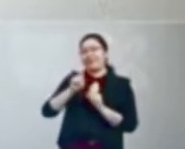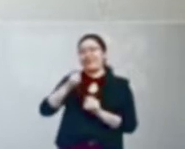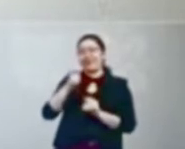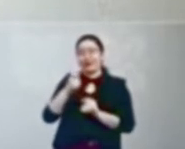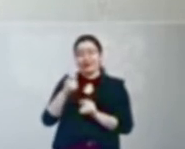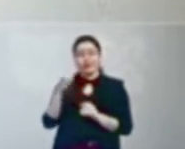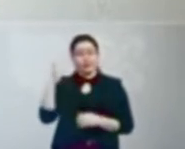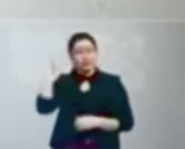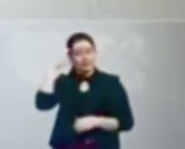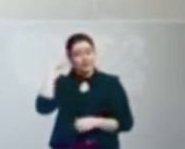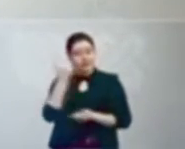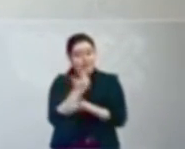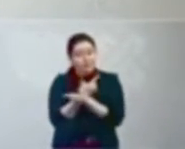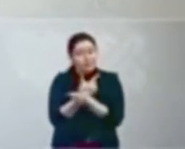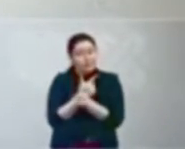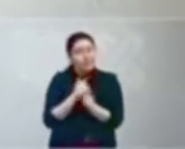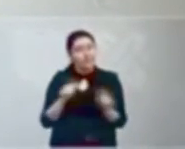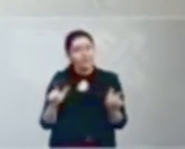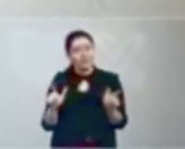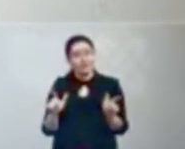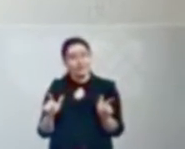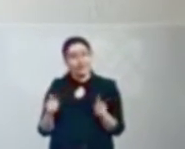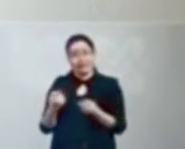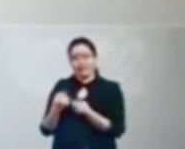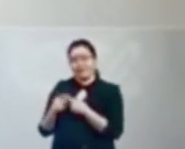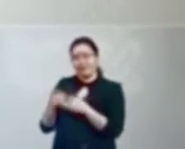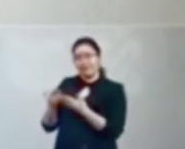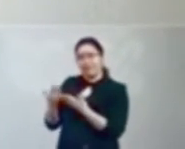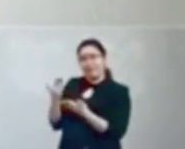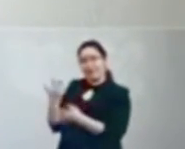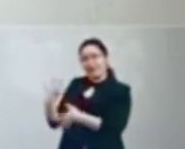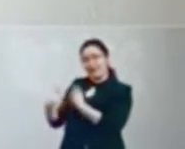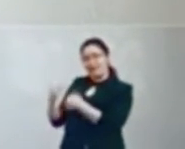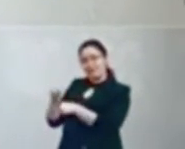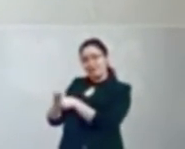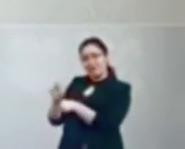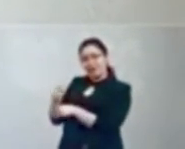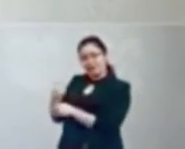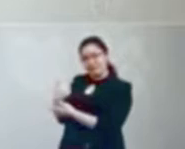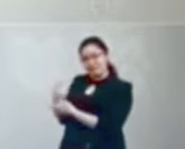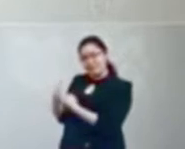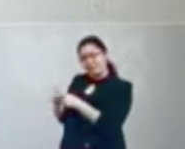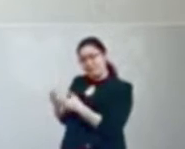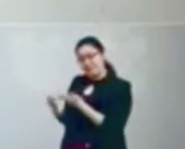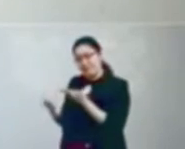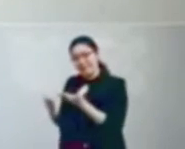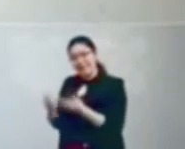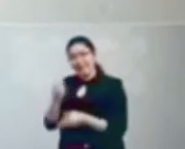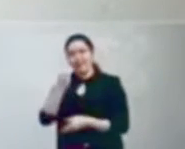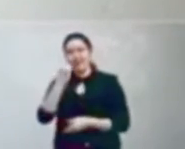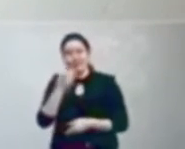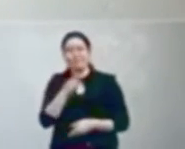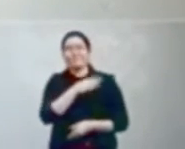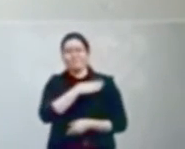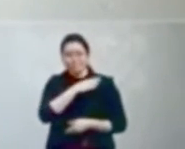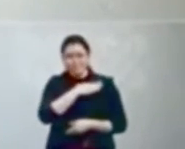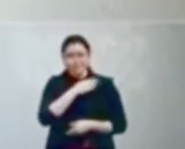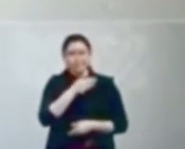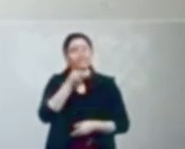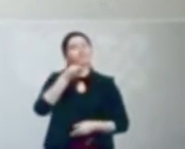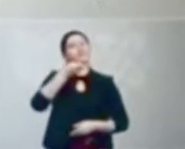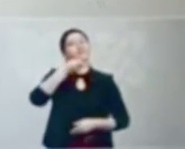desocupadas respecto a hace 15 días, más o menos, y eso es bueno,